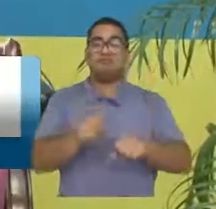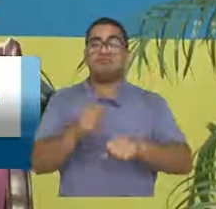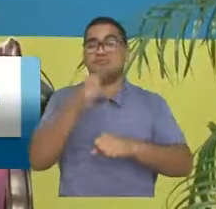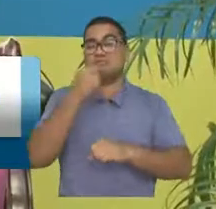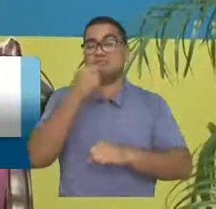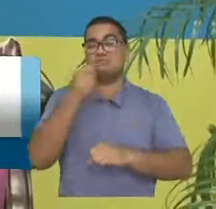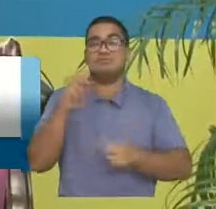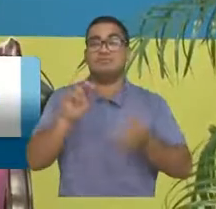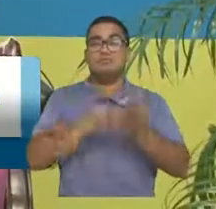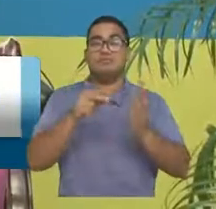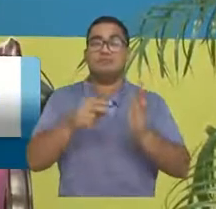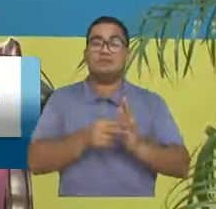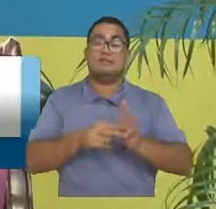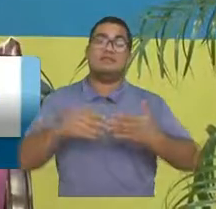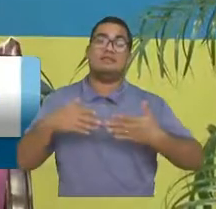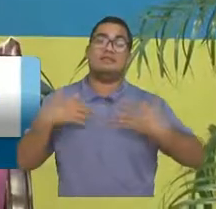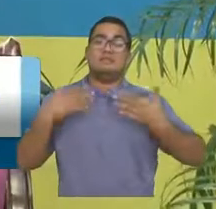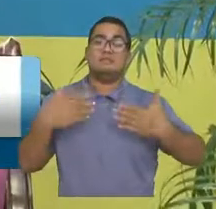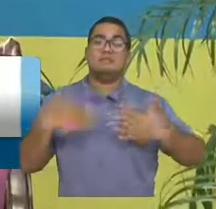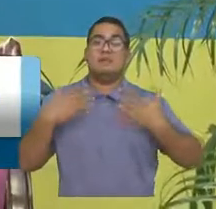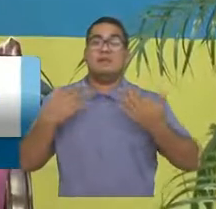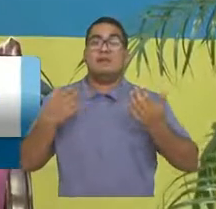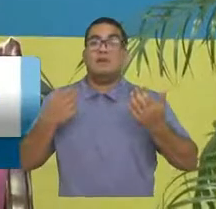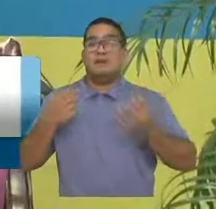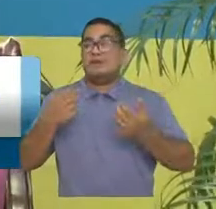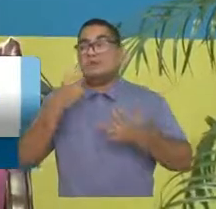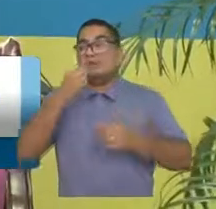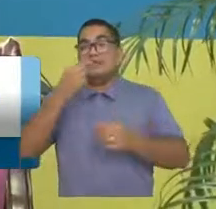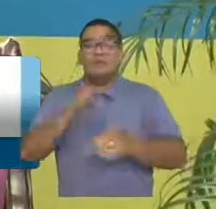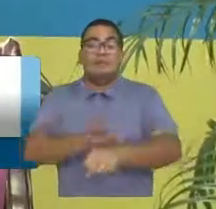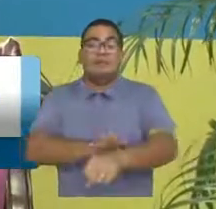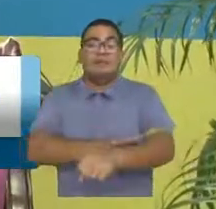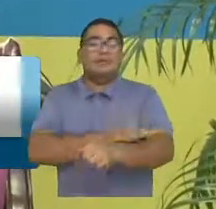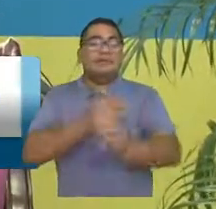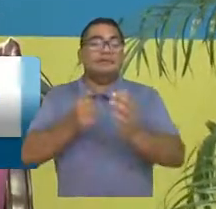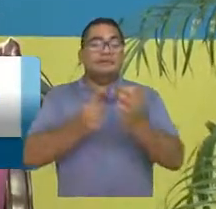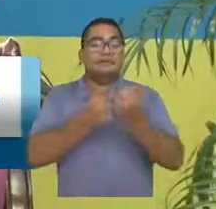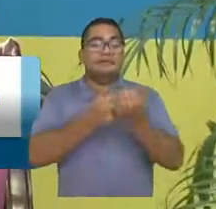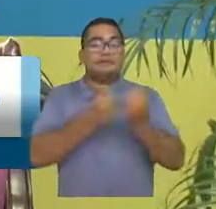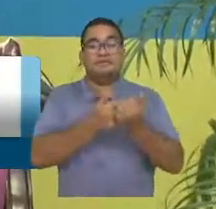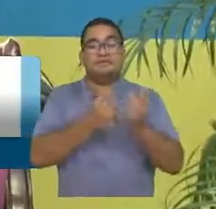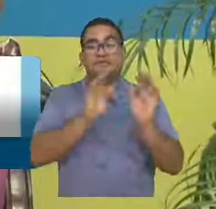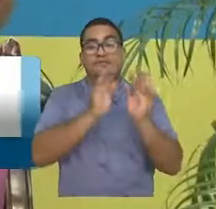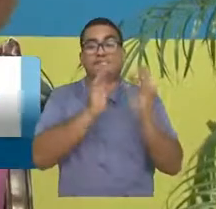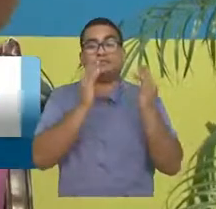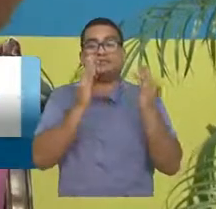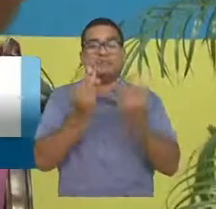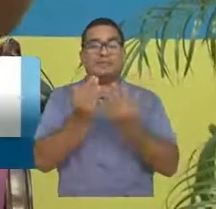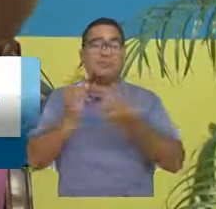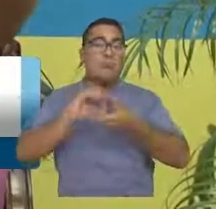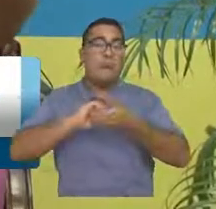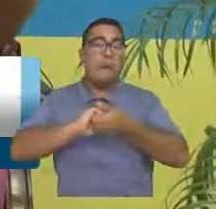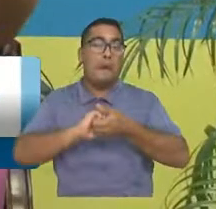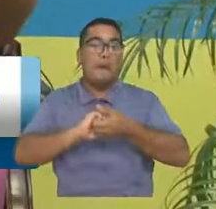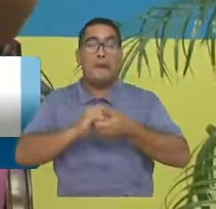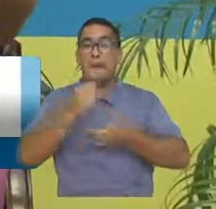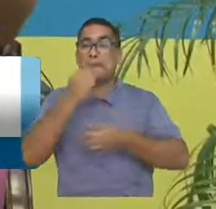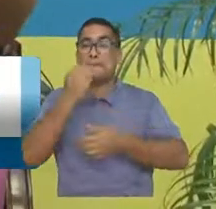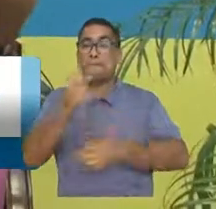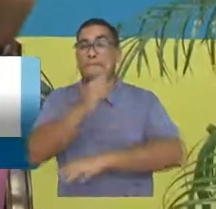alimenta el tener ese apoyo contacto emocional con el amigo, con la familia? Compartir un